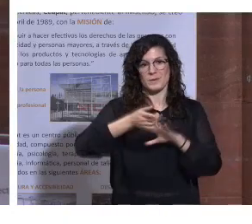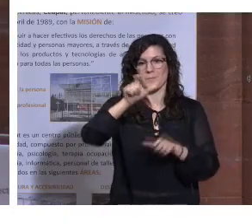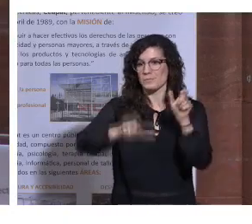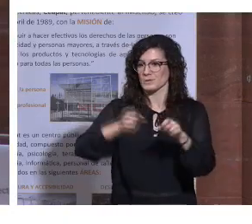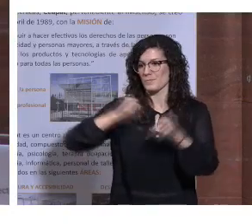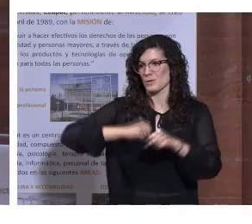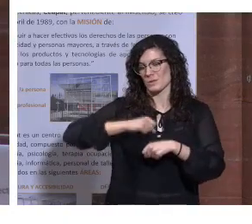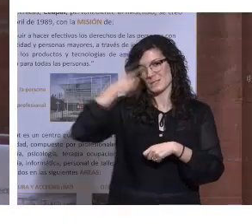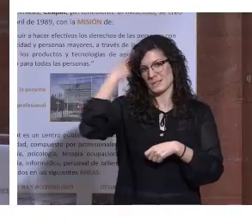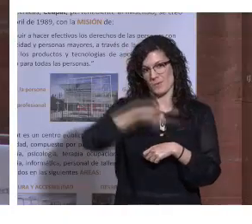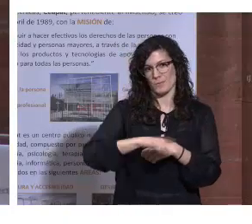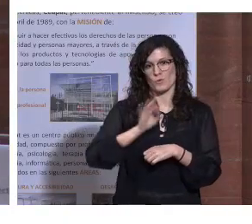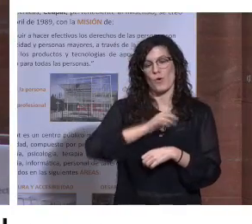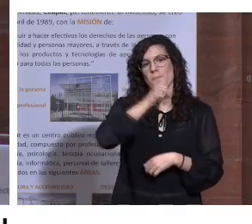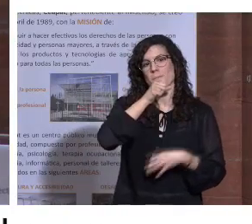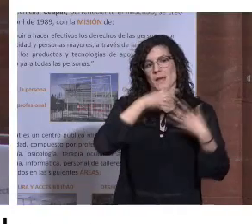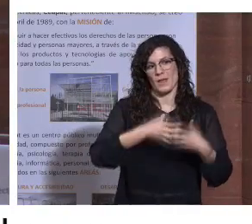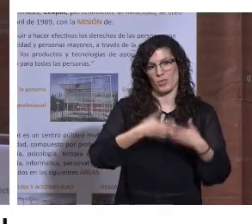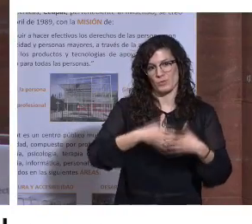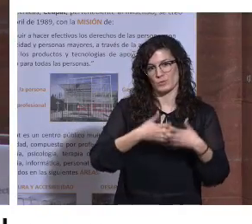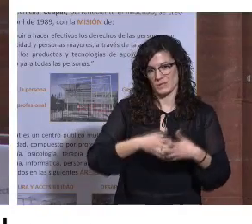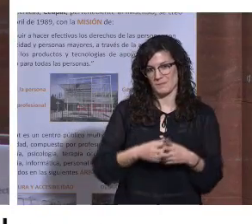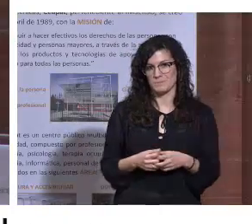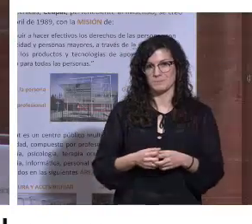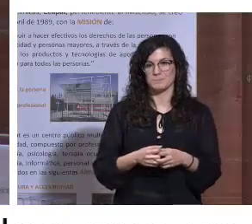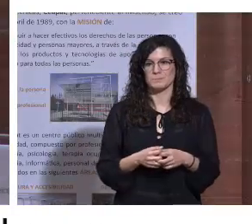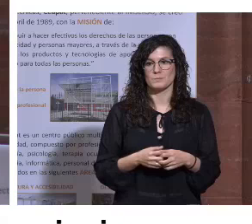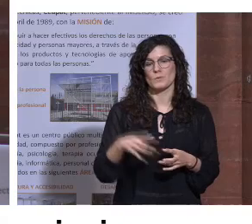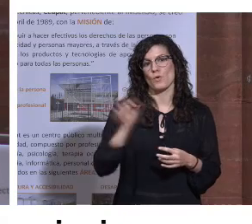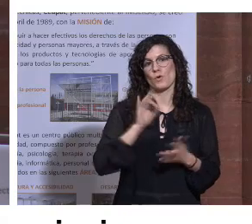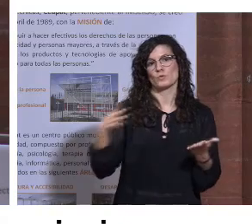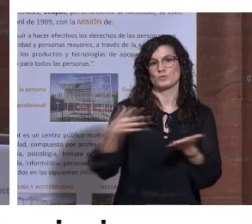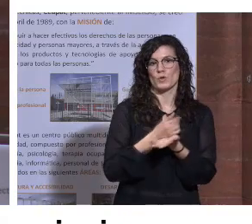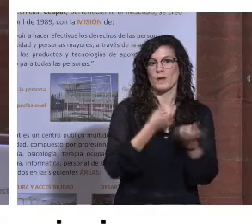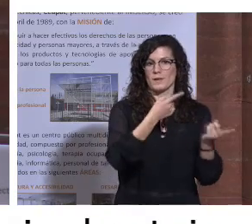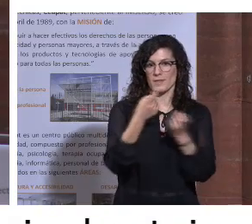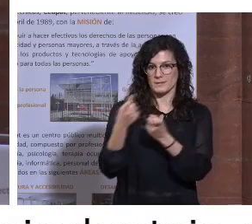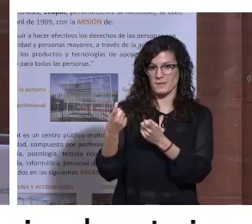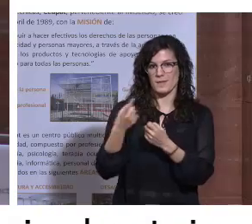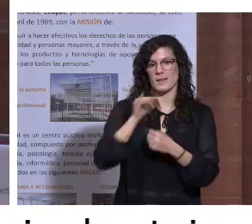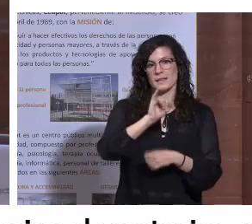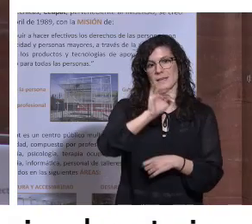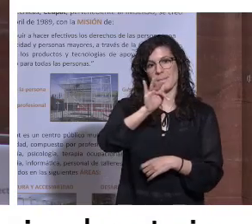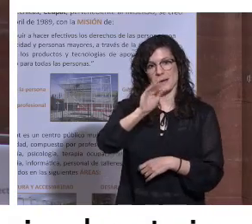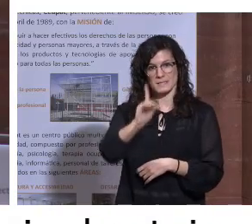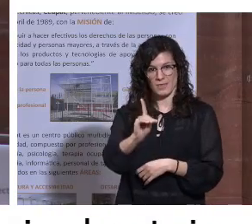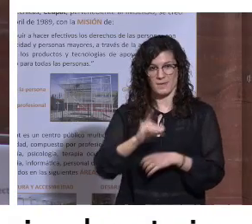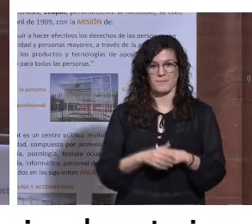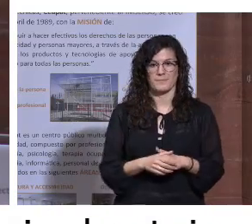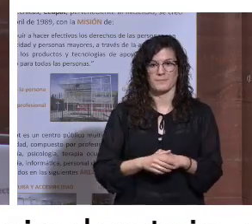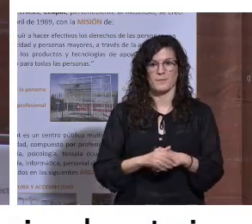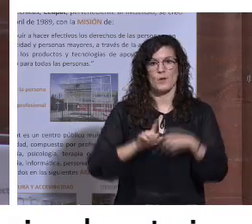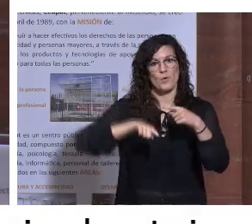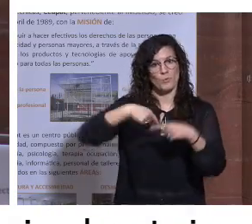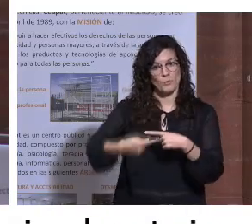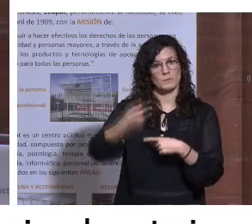la vieja industria, que ahora es con la posindustria y con toda la necesidad de I+D. ¿No? Luego estaba